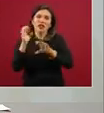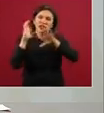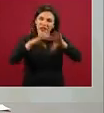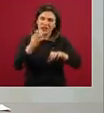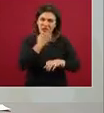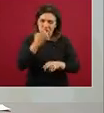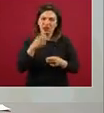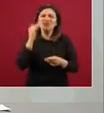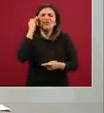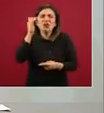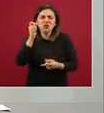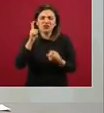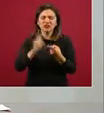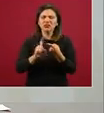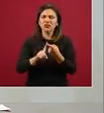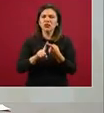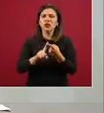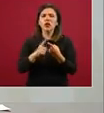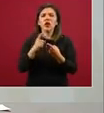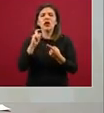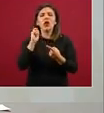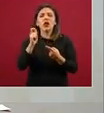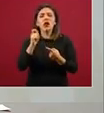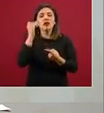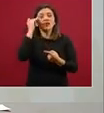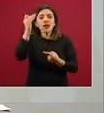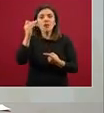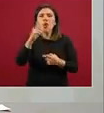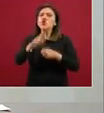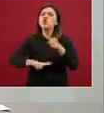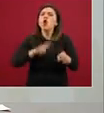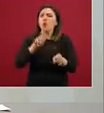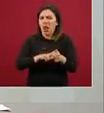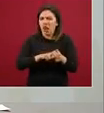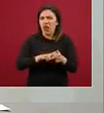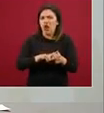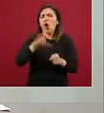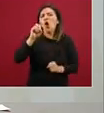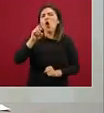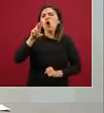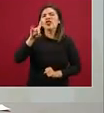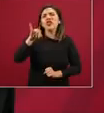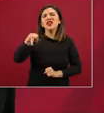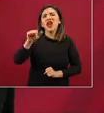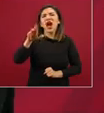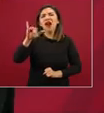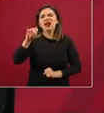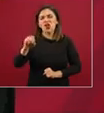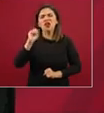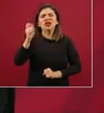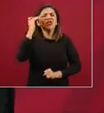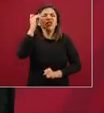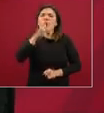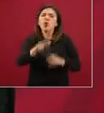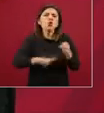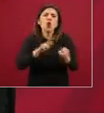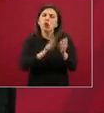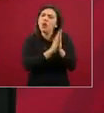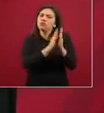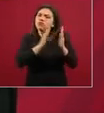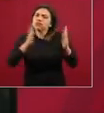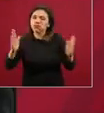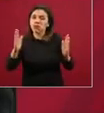tiempos? Unos tiempos ordinarios, o un tiempo ordinario, un periodo ordinario,